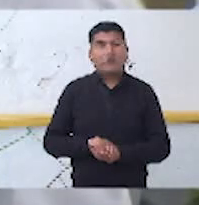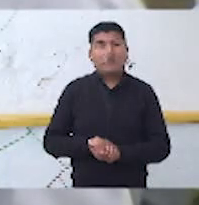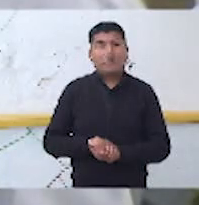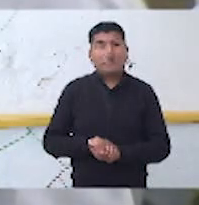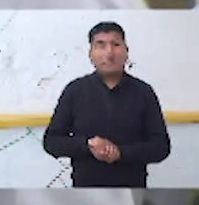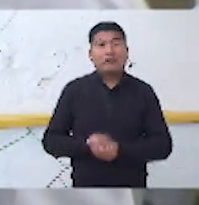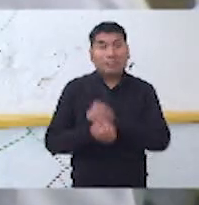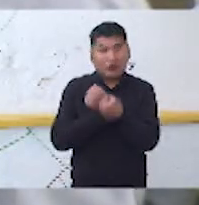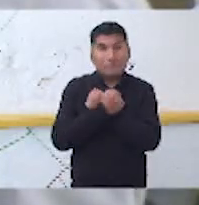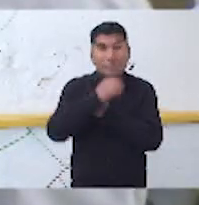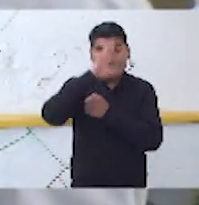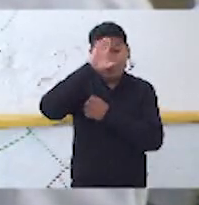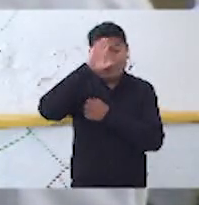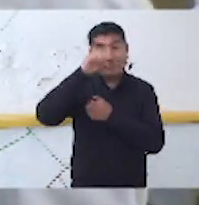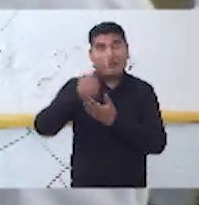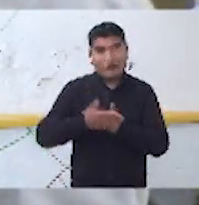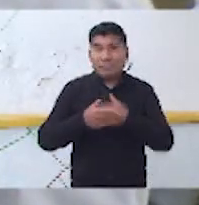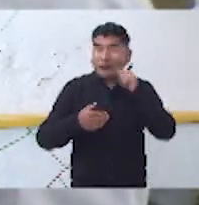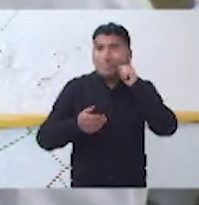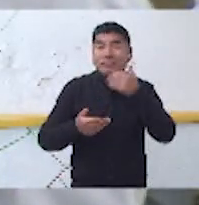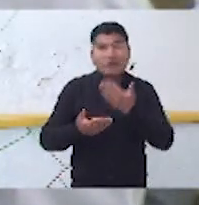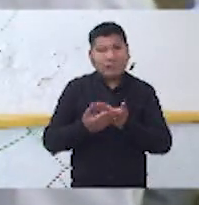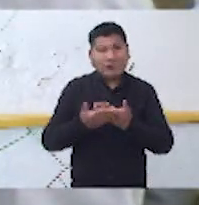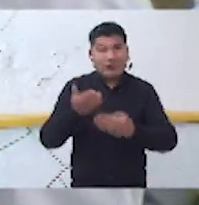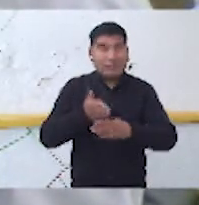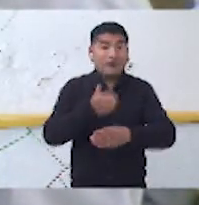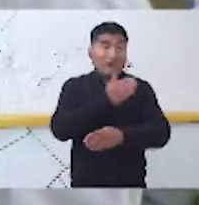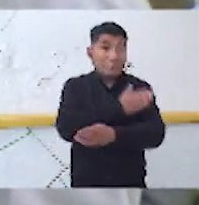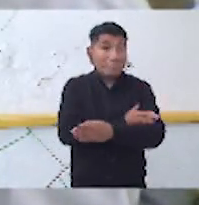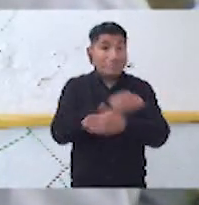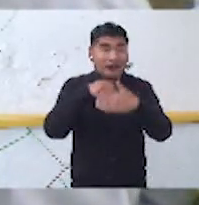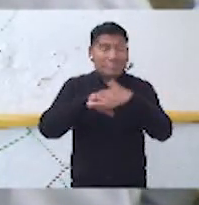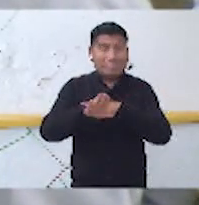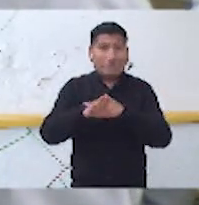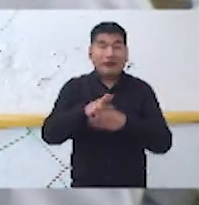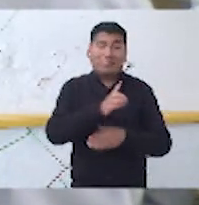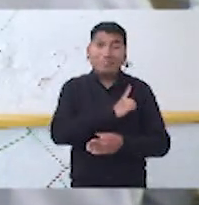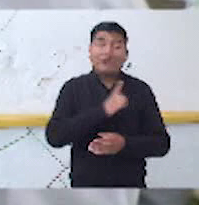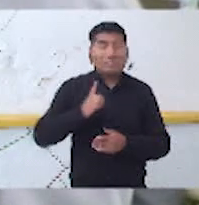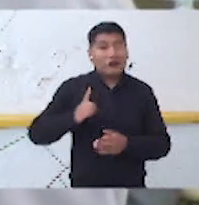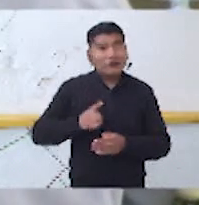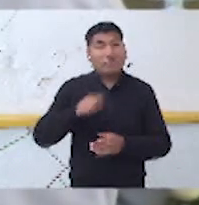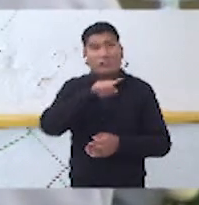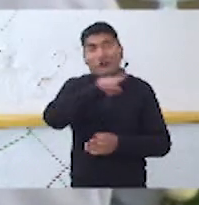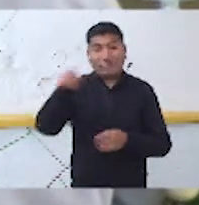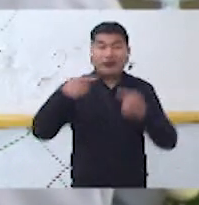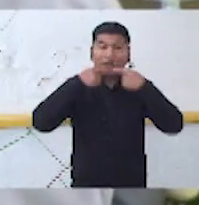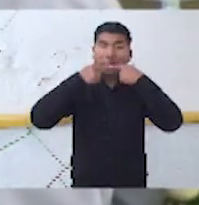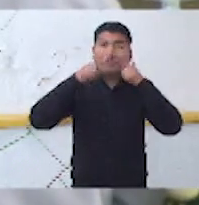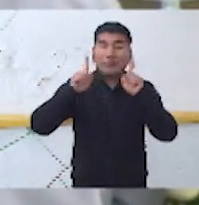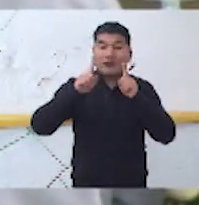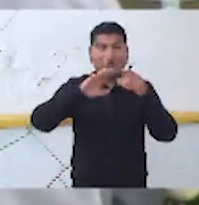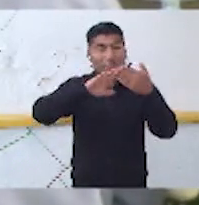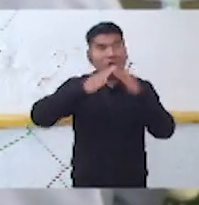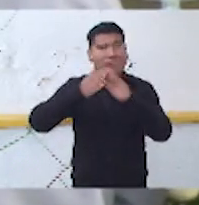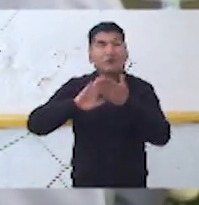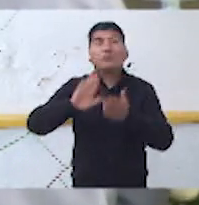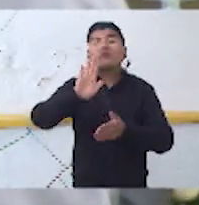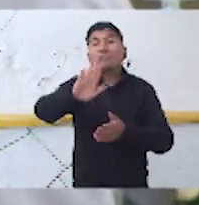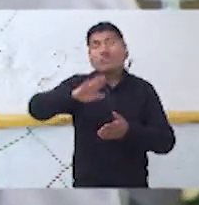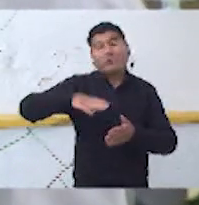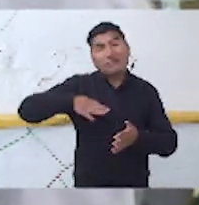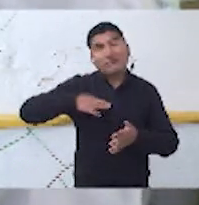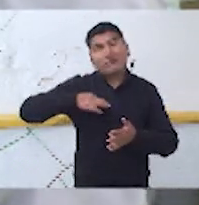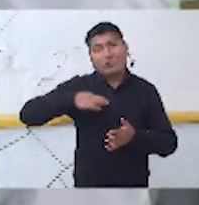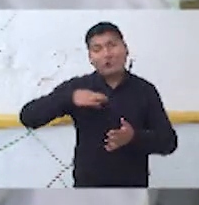Queridos hijos, antes de entrar en el orden de los diáconos, deben manifestar ante el pueblo su voluntad de